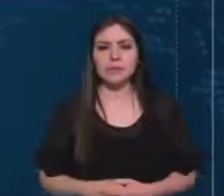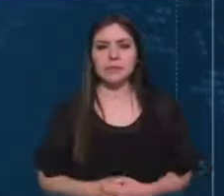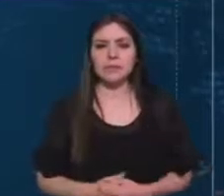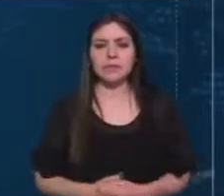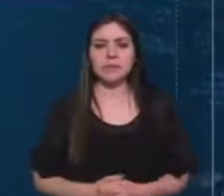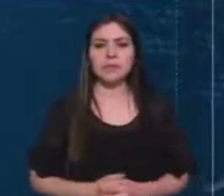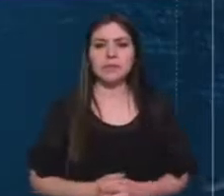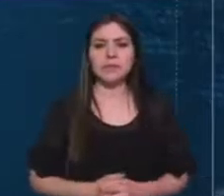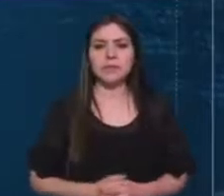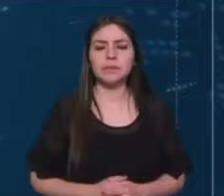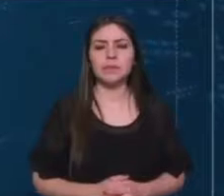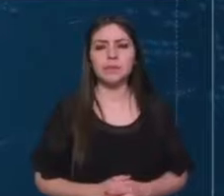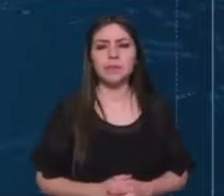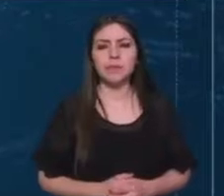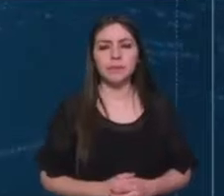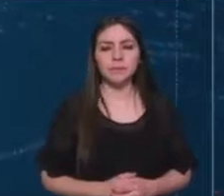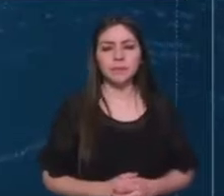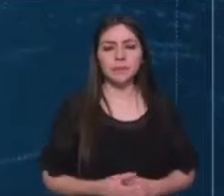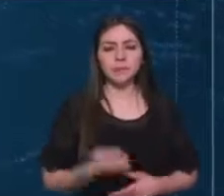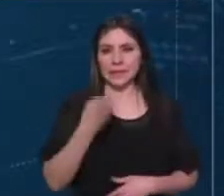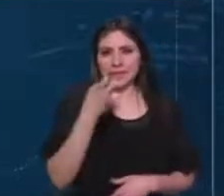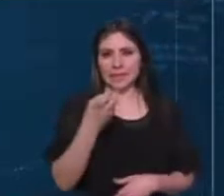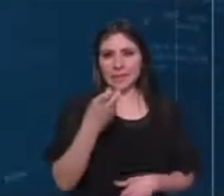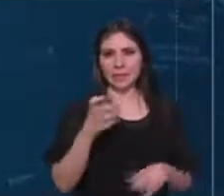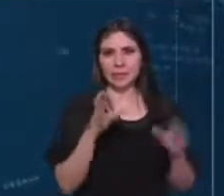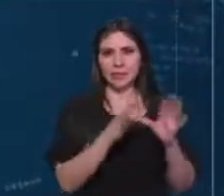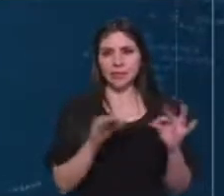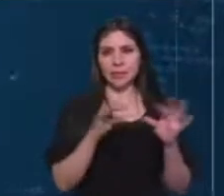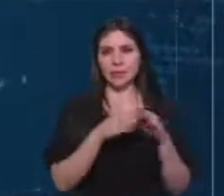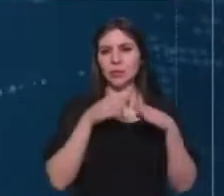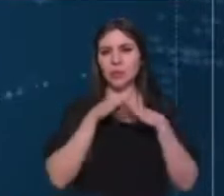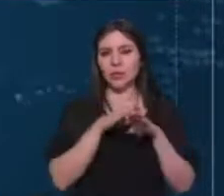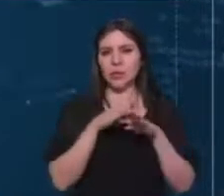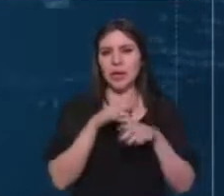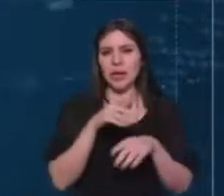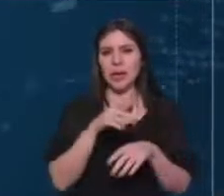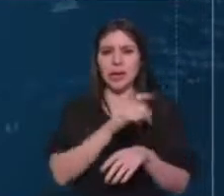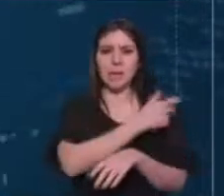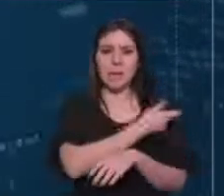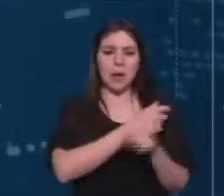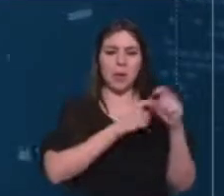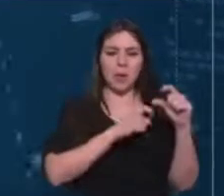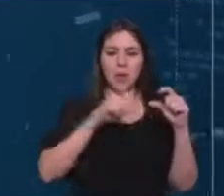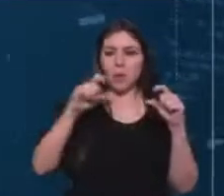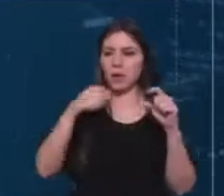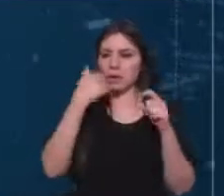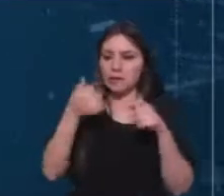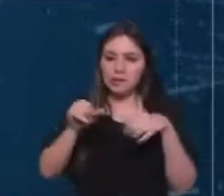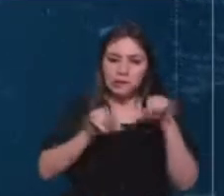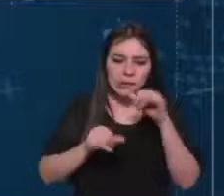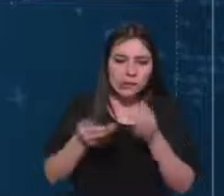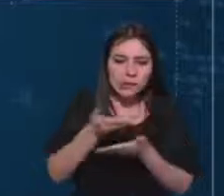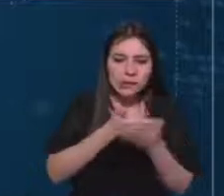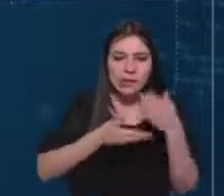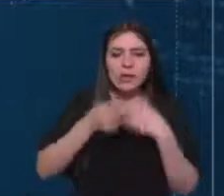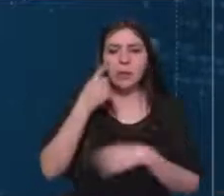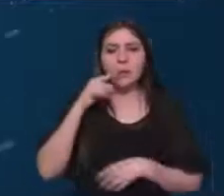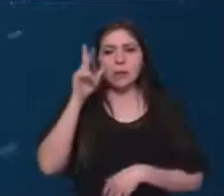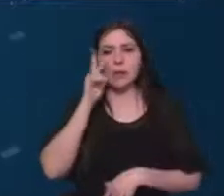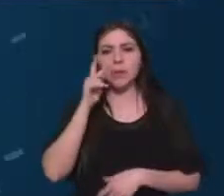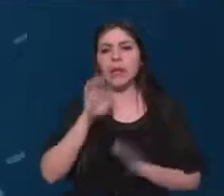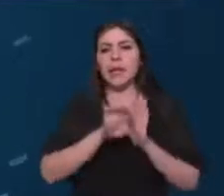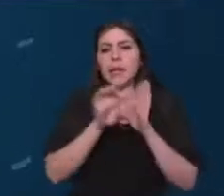De Víctor. esto, pues mira, básicamente de cómo están, hay algunas vacunas que tienen ventajas, ¿no? O sea, por ejemplo, esta de